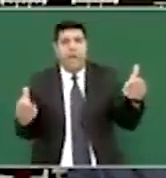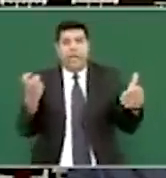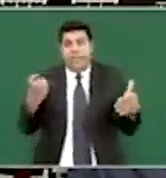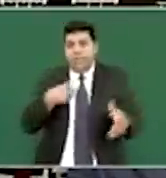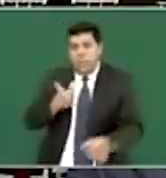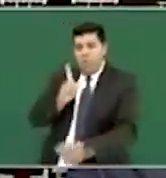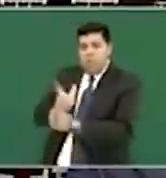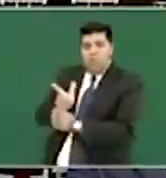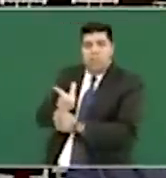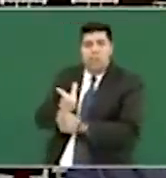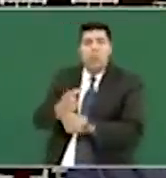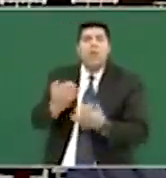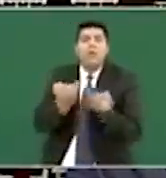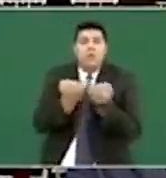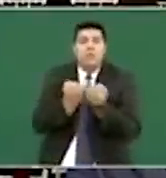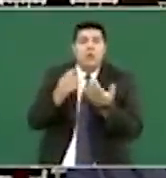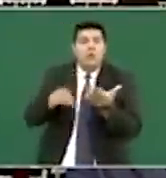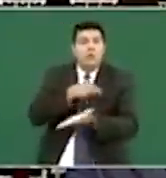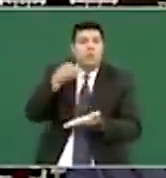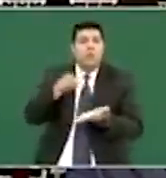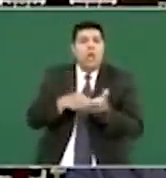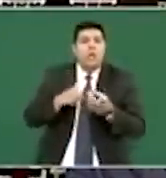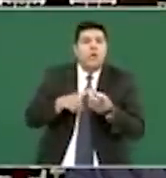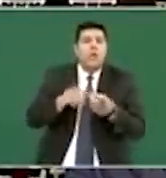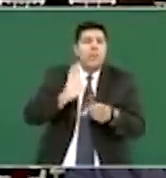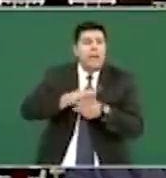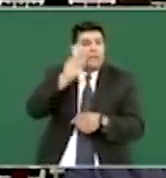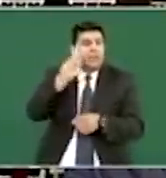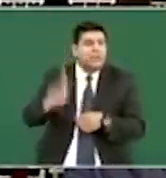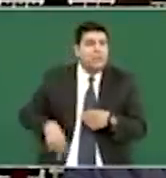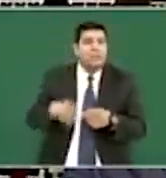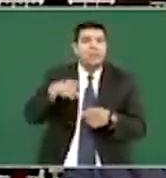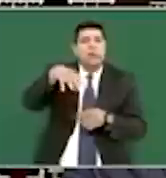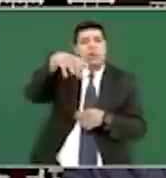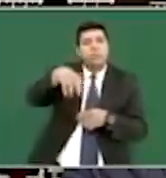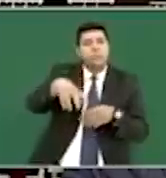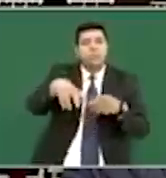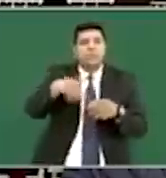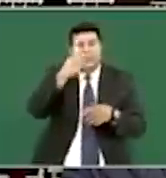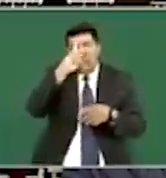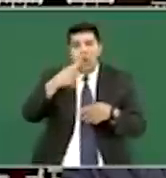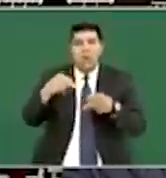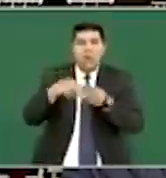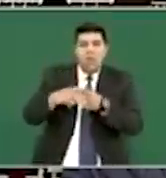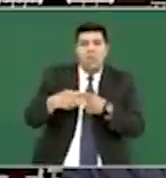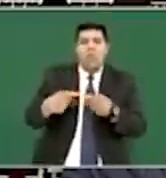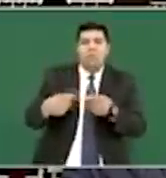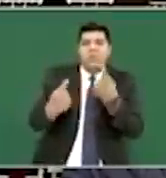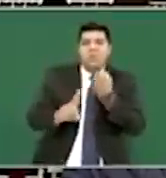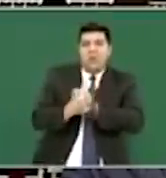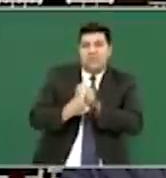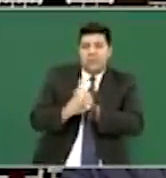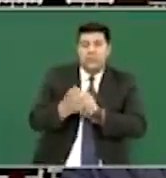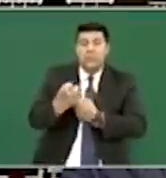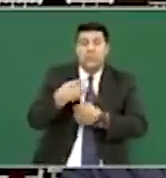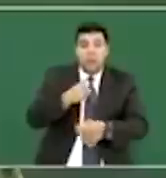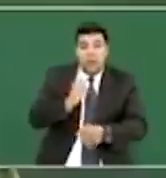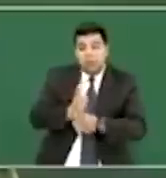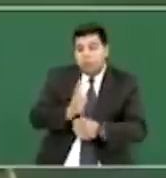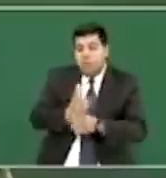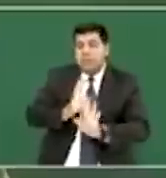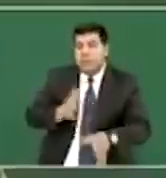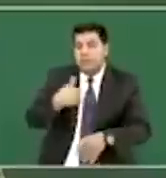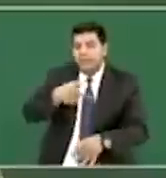áreas dentro de las ciudades, las áreas más conflictivas, las colonias, las colonias que en donde se